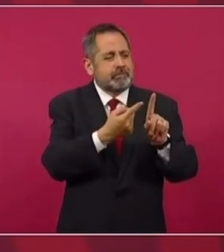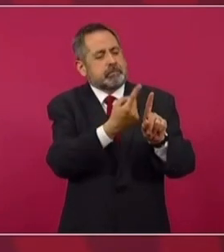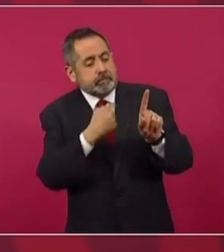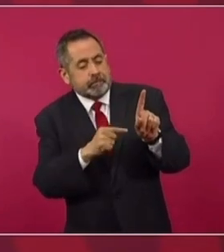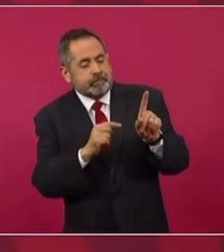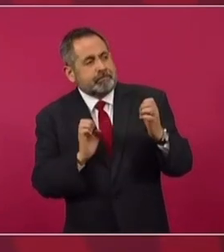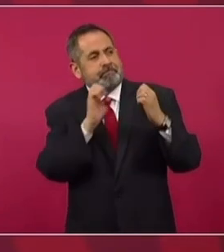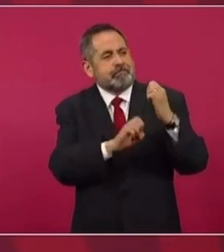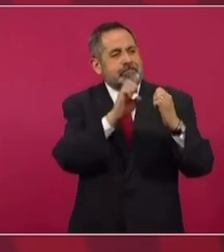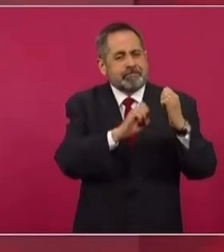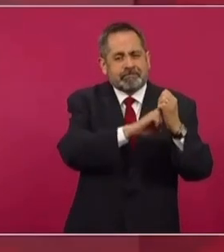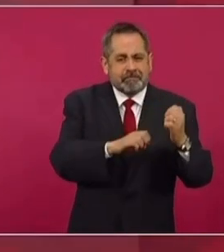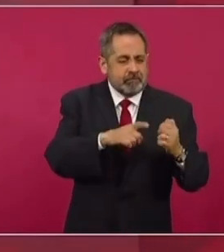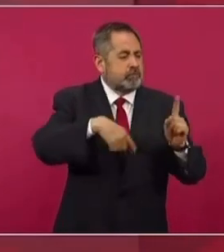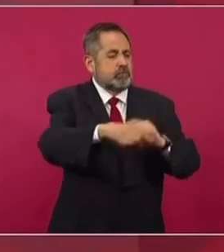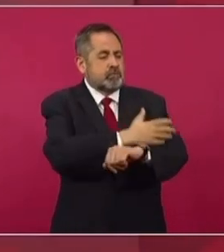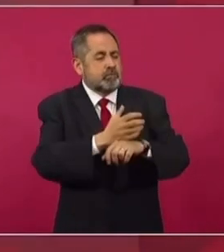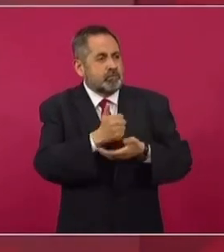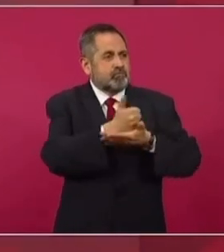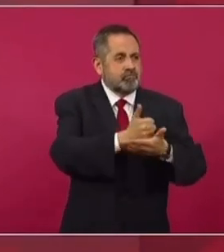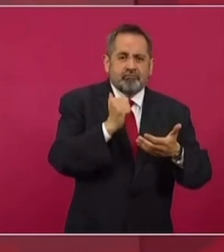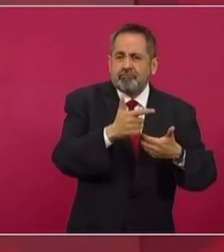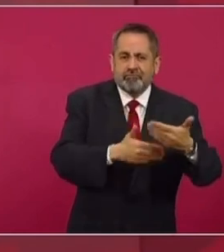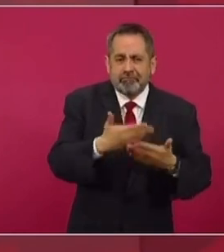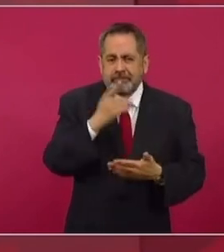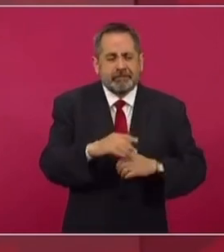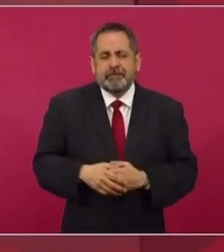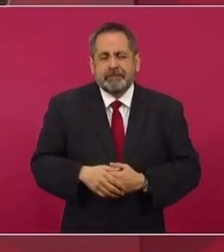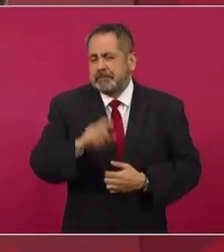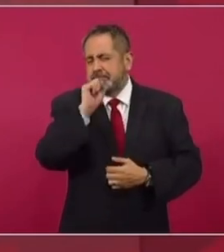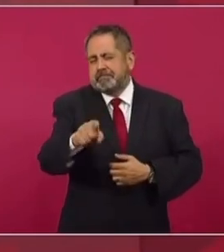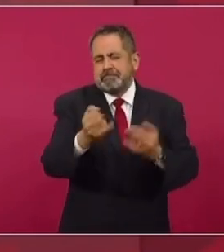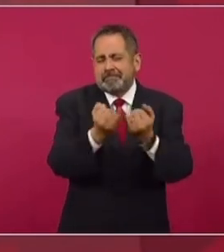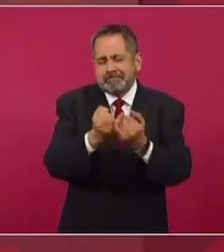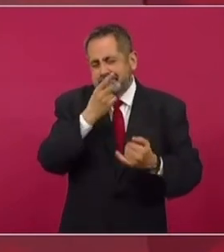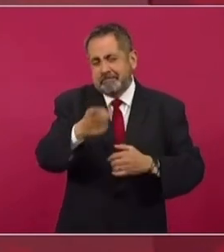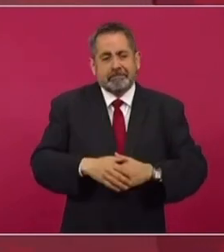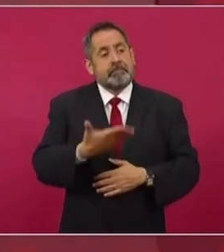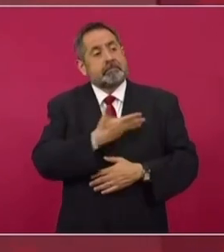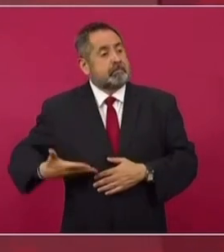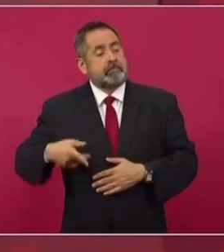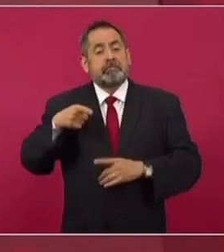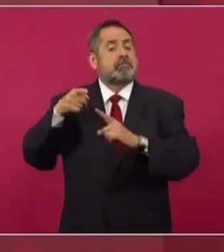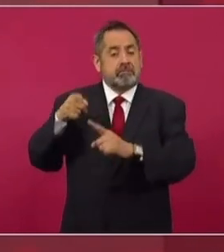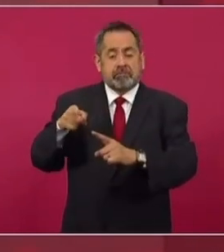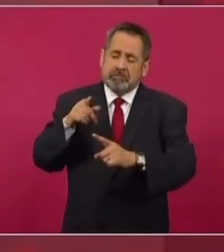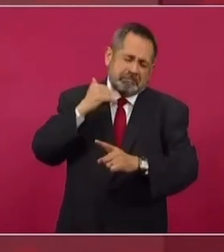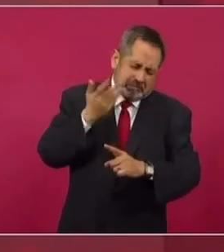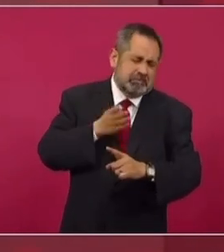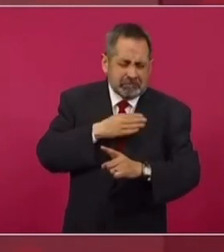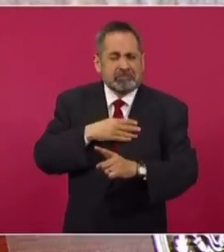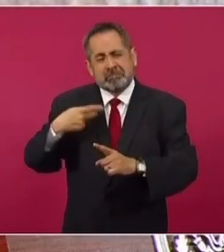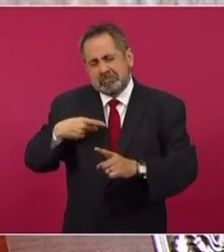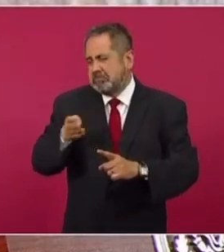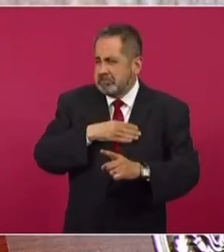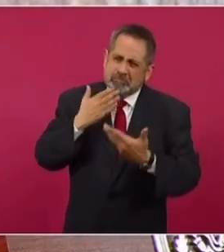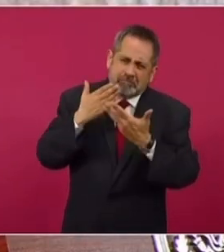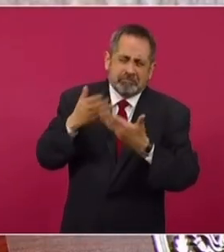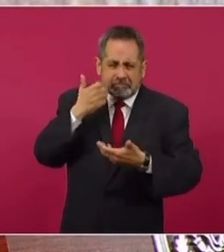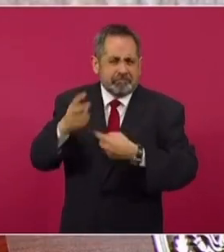engañan, no le ayudan sus colaboradores. Lo mismo, el presidente quiere hacer bien las